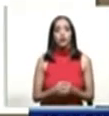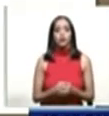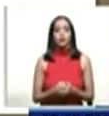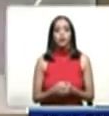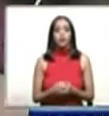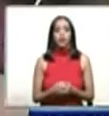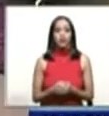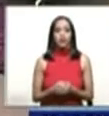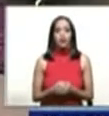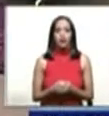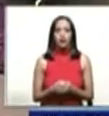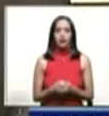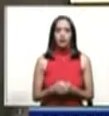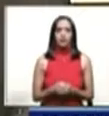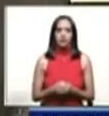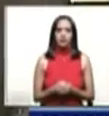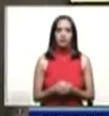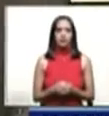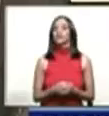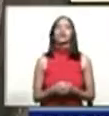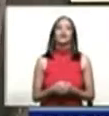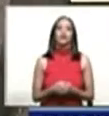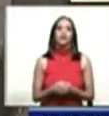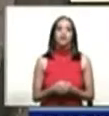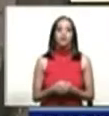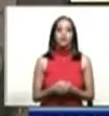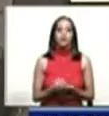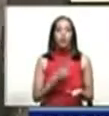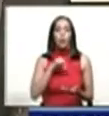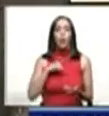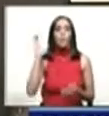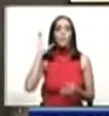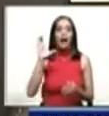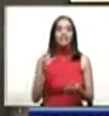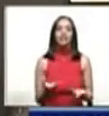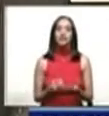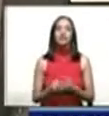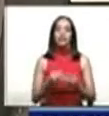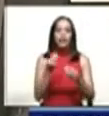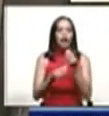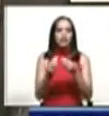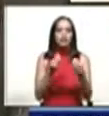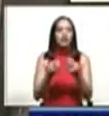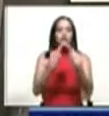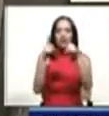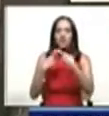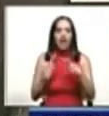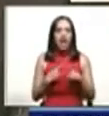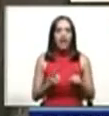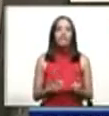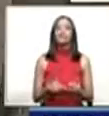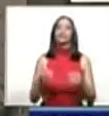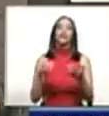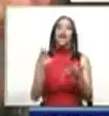no les importa a ustedes. Somos un país soberano, somos un país que obviamente está diversificando diversos factores de la economía